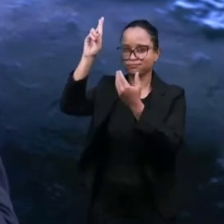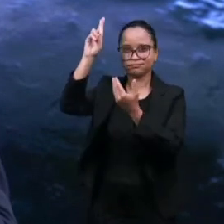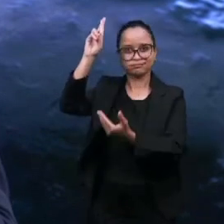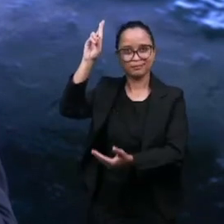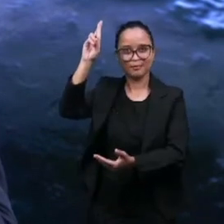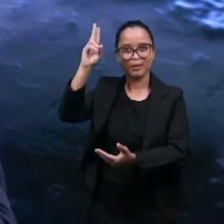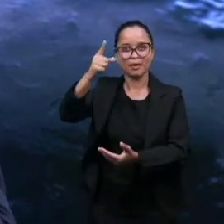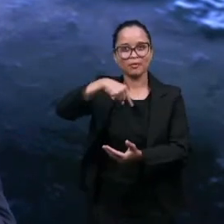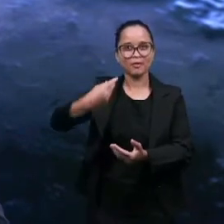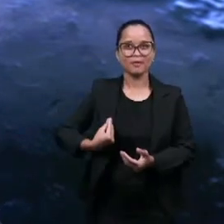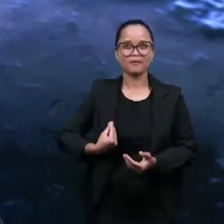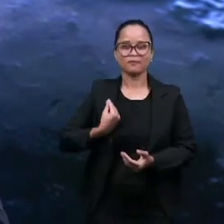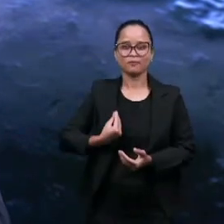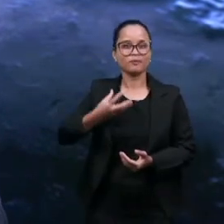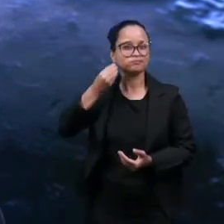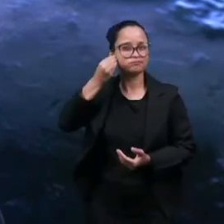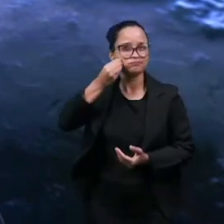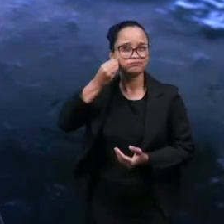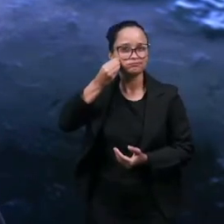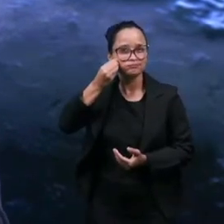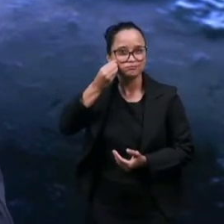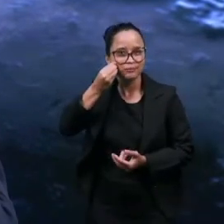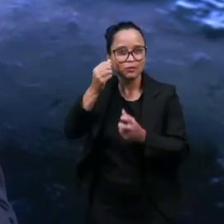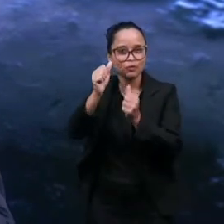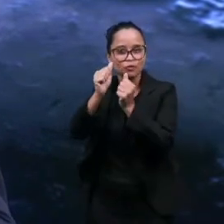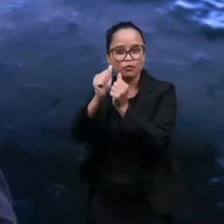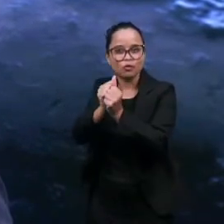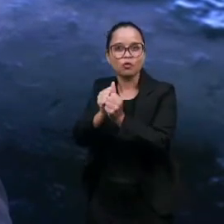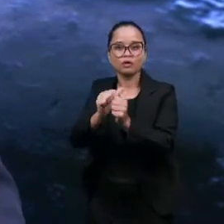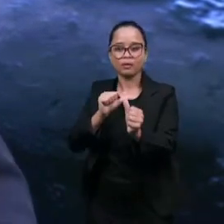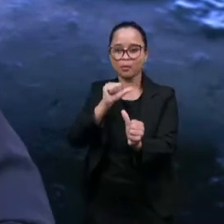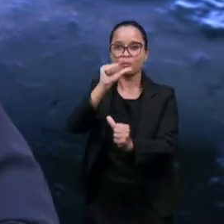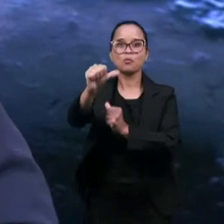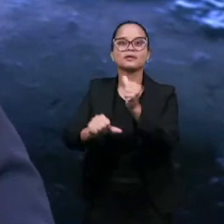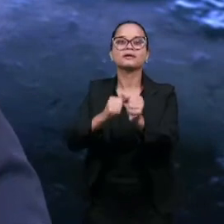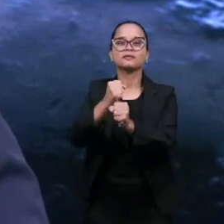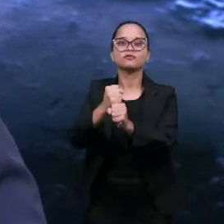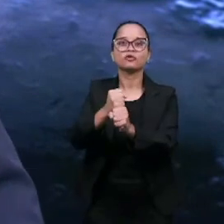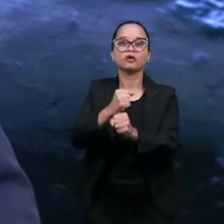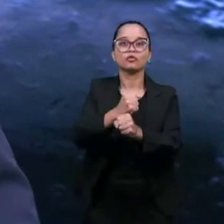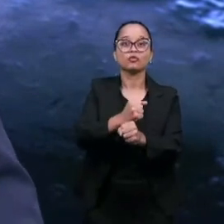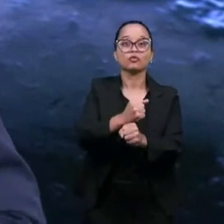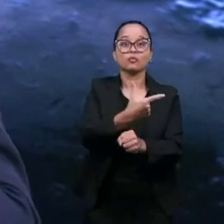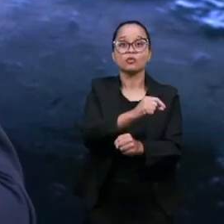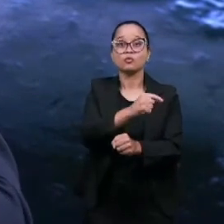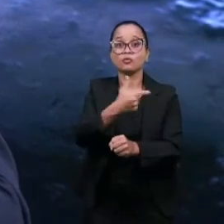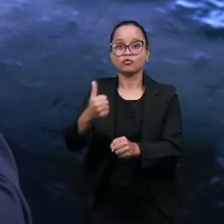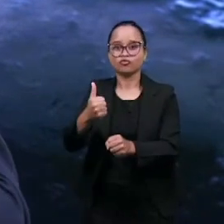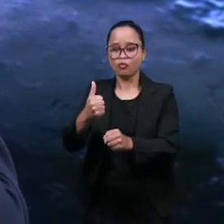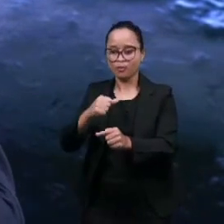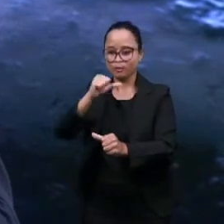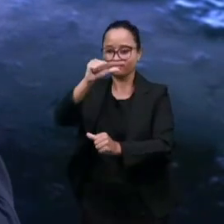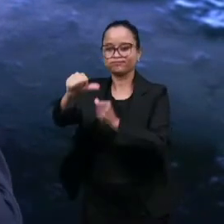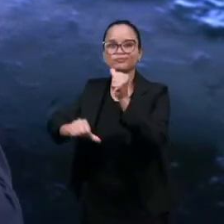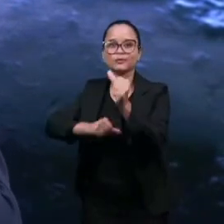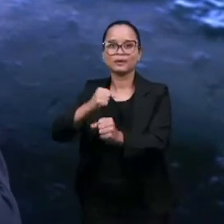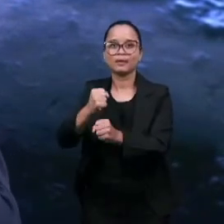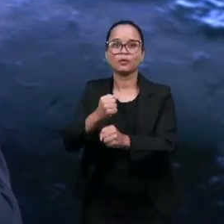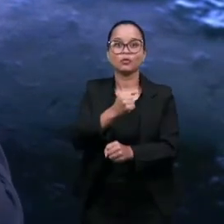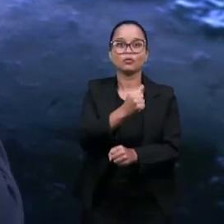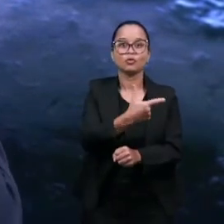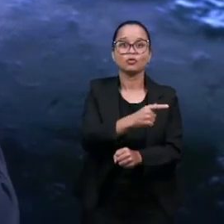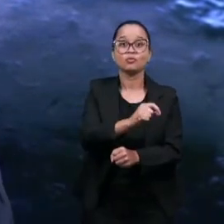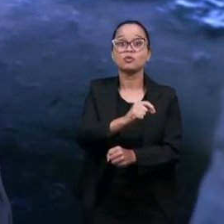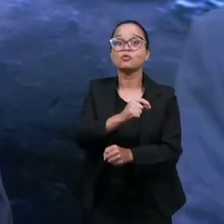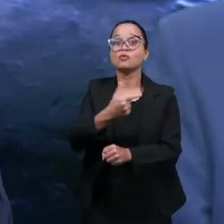para vivir este momento de pasar el año del 2021 a 2022 a los pies del Señor.